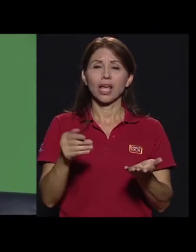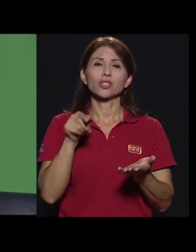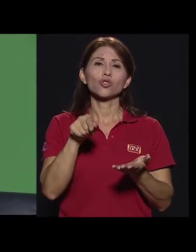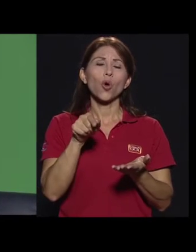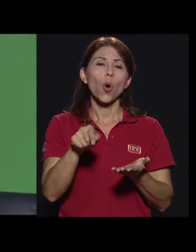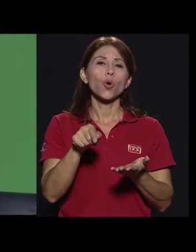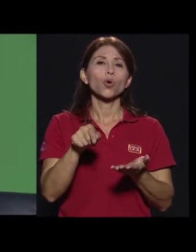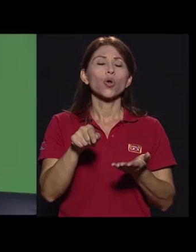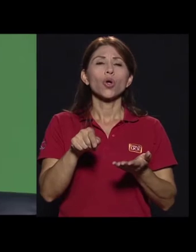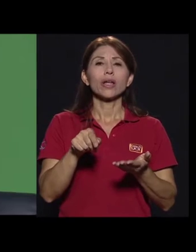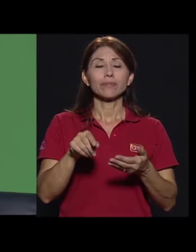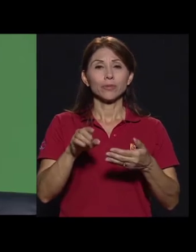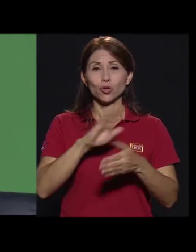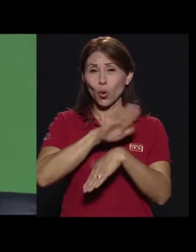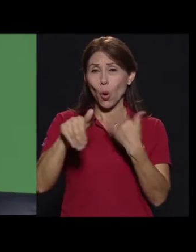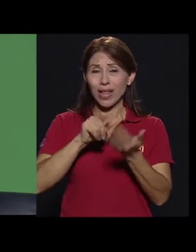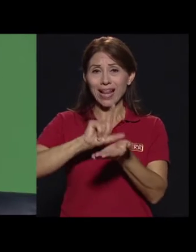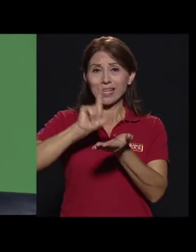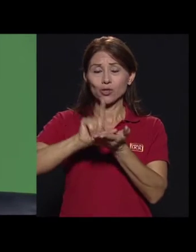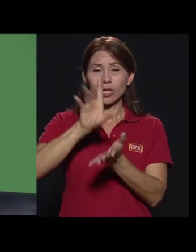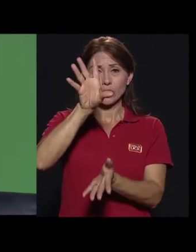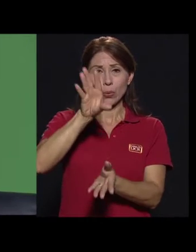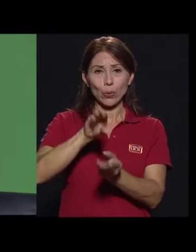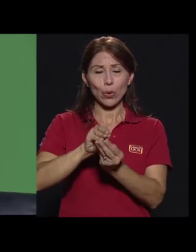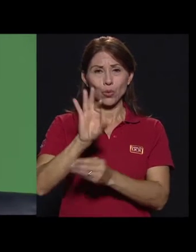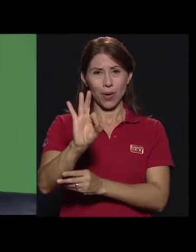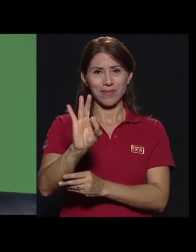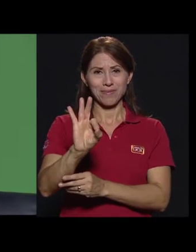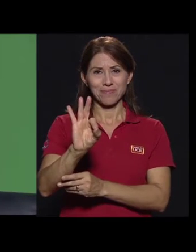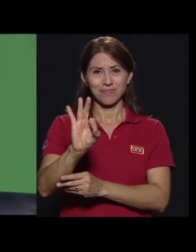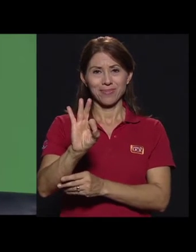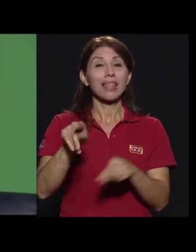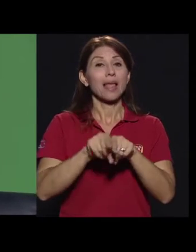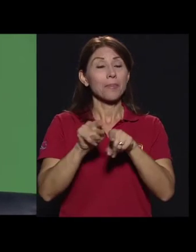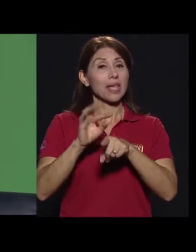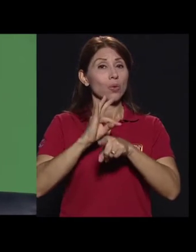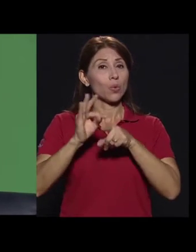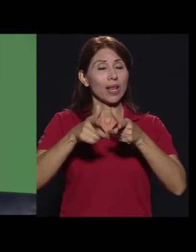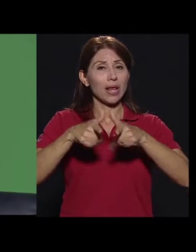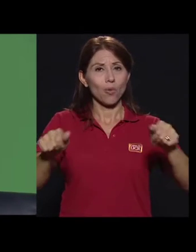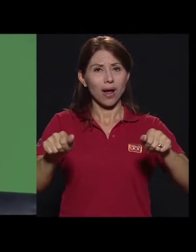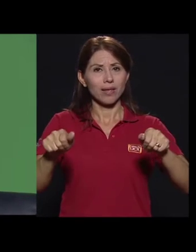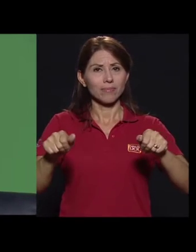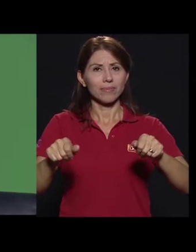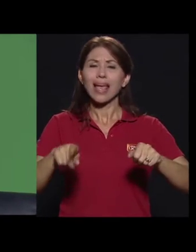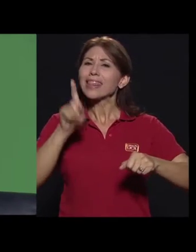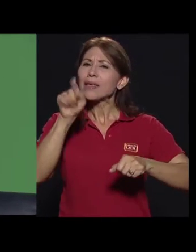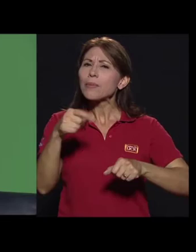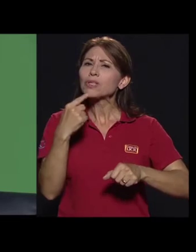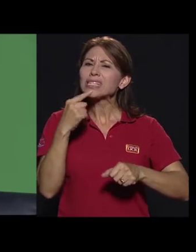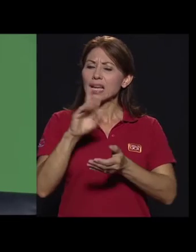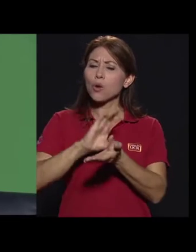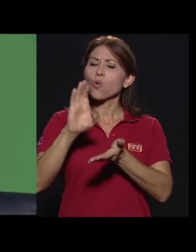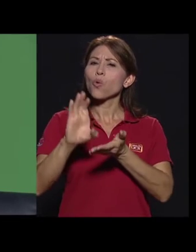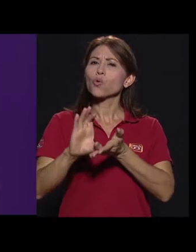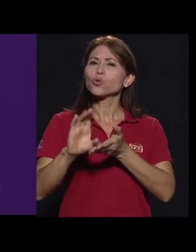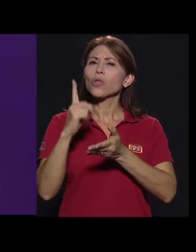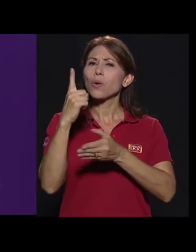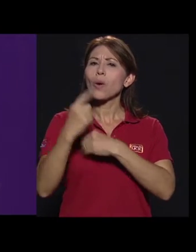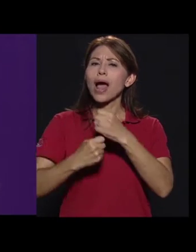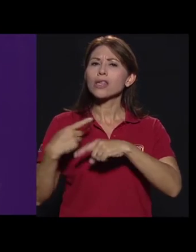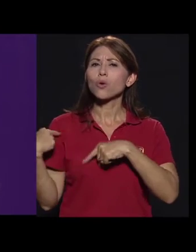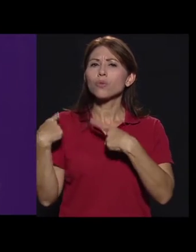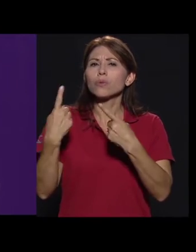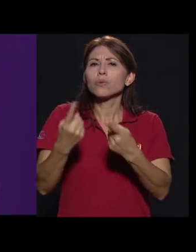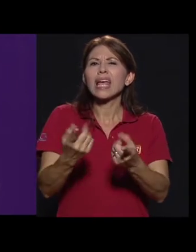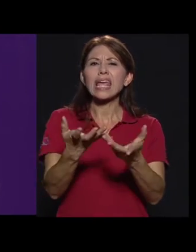terapia de lenguaje, donde decimos, porque hay que quedar claro en esto, lo que nosotros vamos a dar en curso en un año, que lo que queremos es que